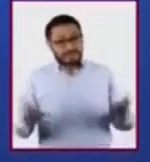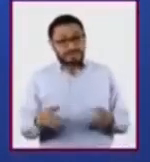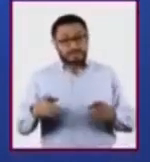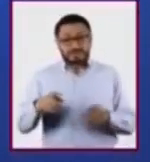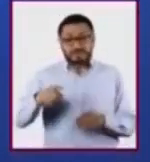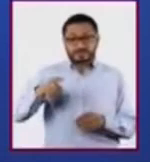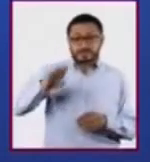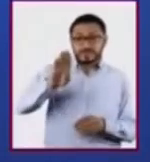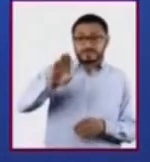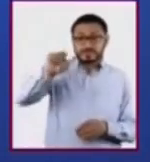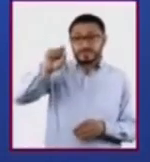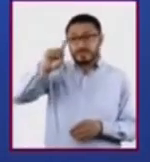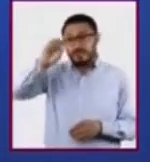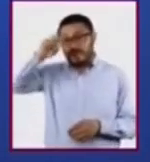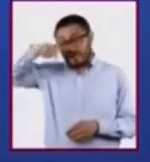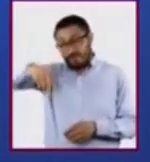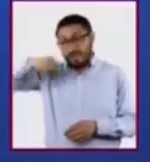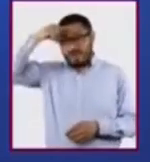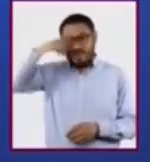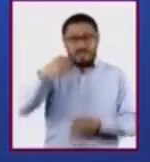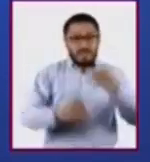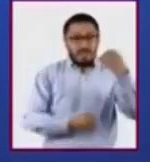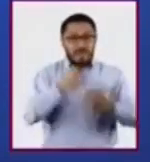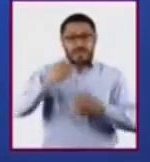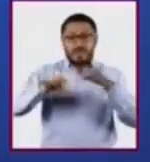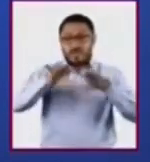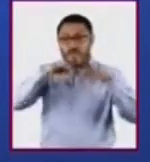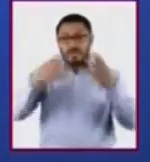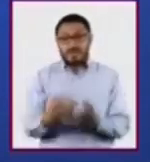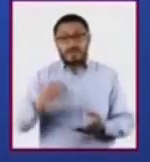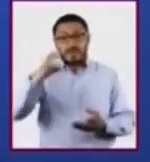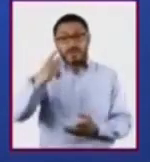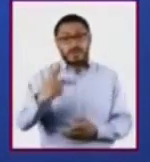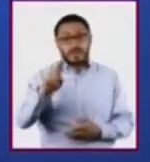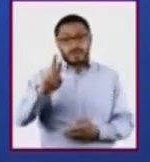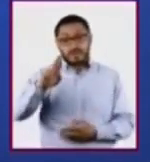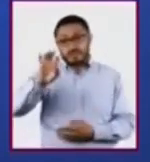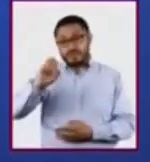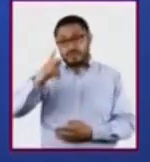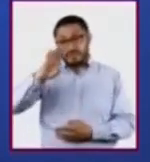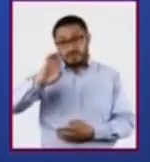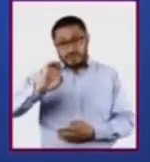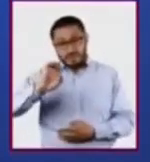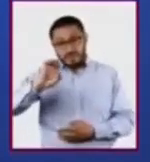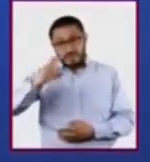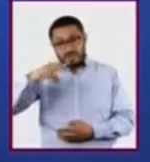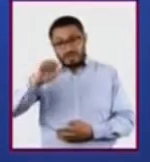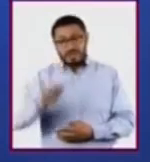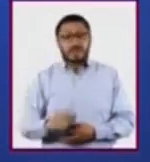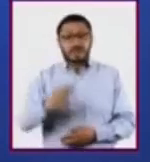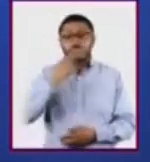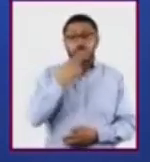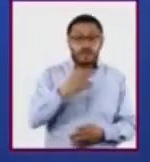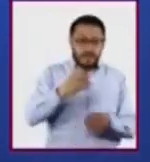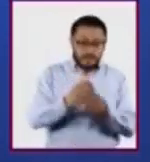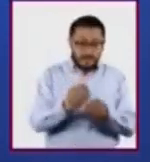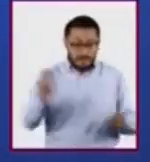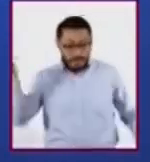bastón para el juego de la pelota purépecha. Vamos a utilizar un palo de escoba o de madera,